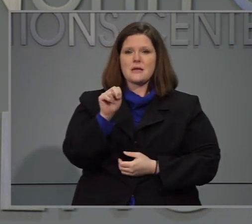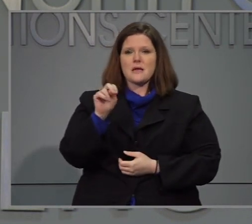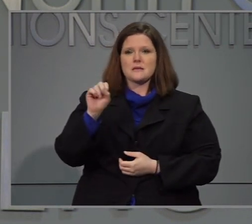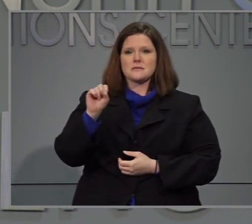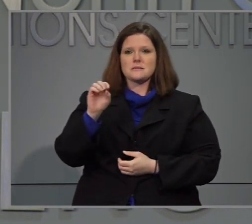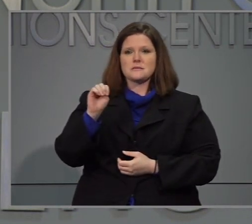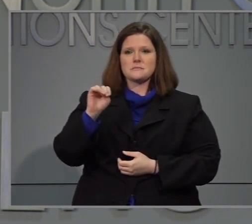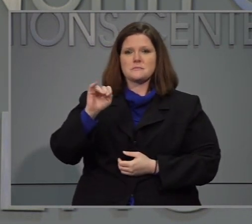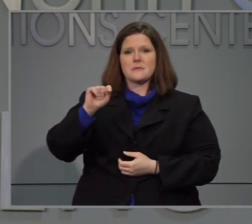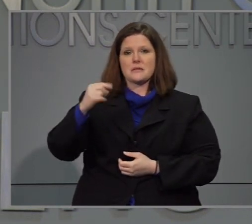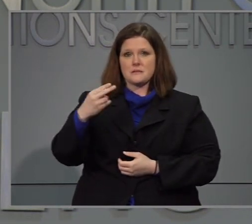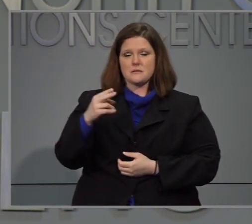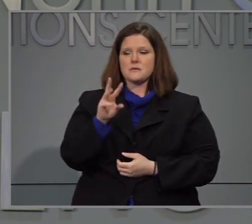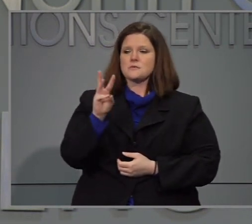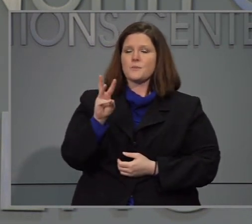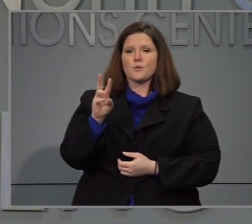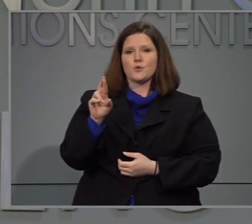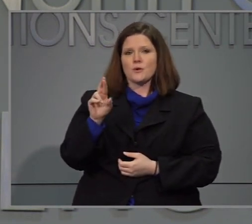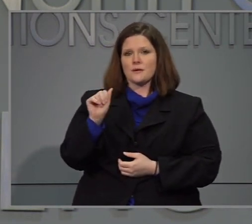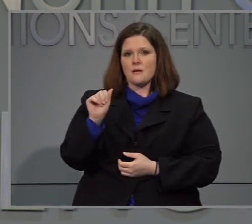Ken Smith, WRAL.